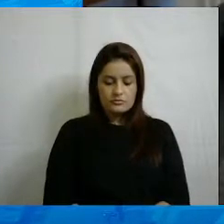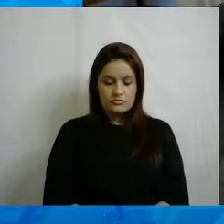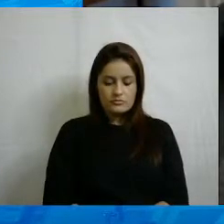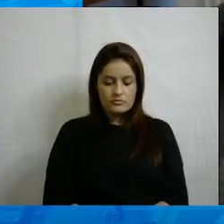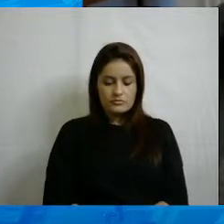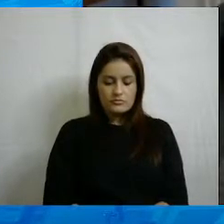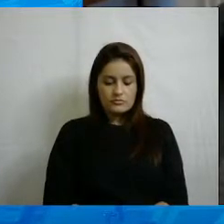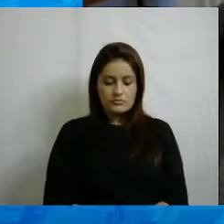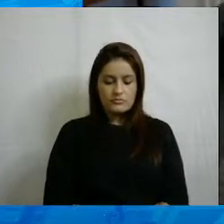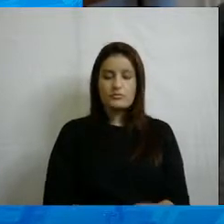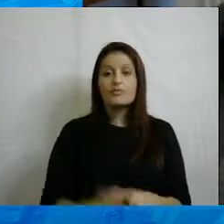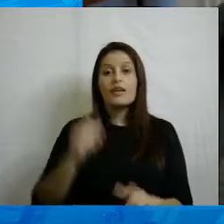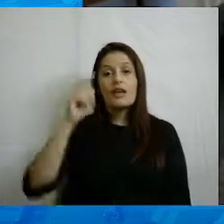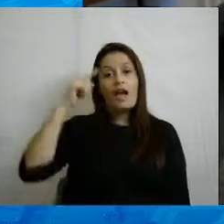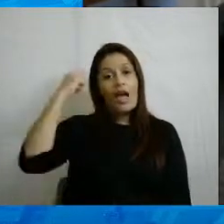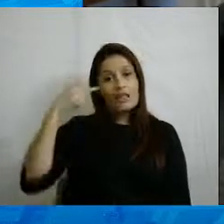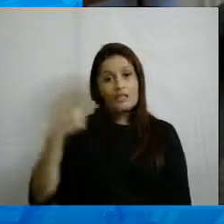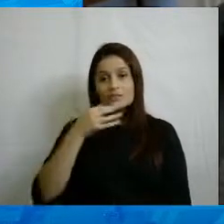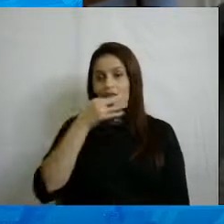en nuestro